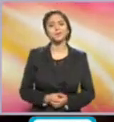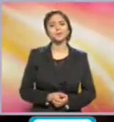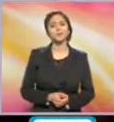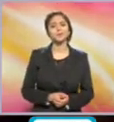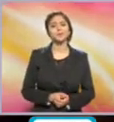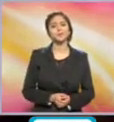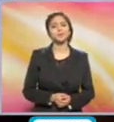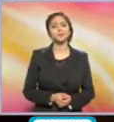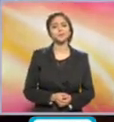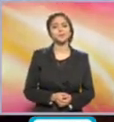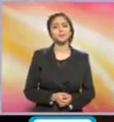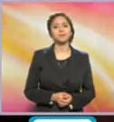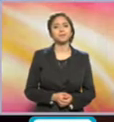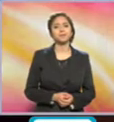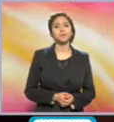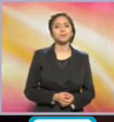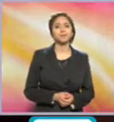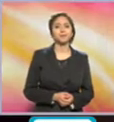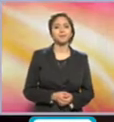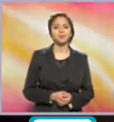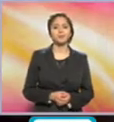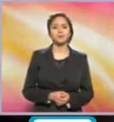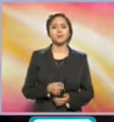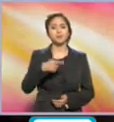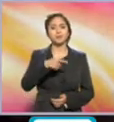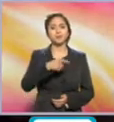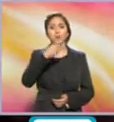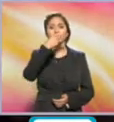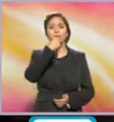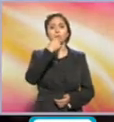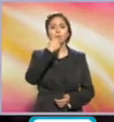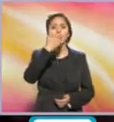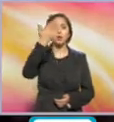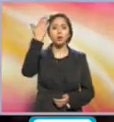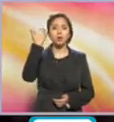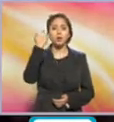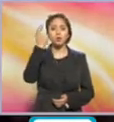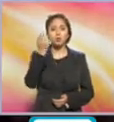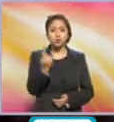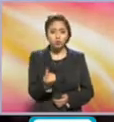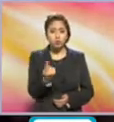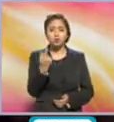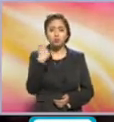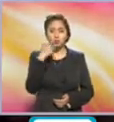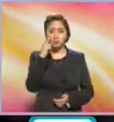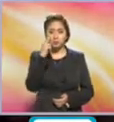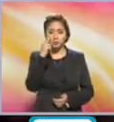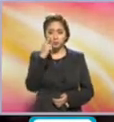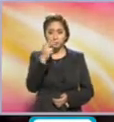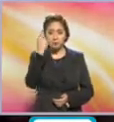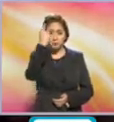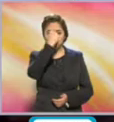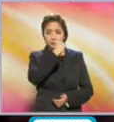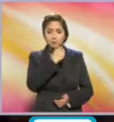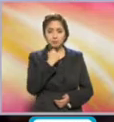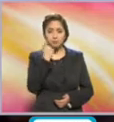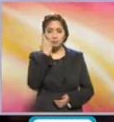Bueno, este tema rescatado como Gonzalo de la Vega ahí, película de ¿no? Luis Miguel. No, José Mira, José. sí es cierto. Gonzalo Vega, ¿verdad? que paz